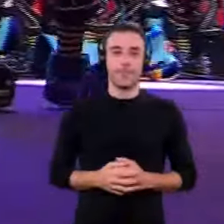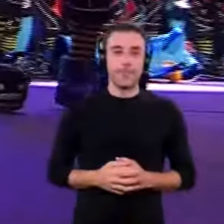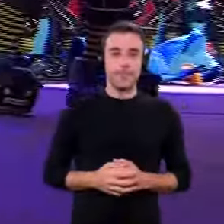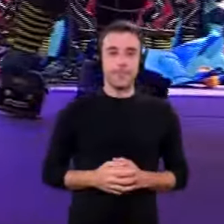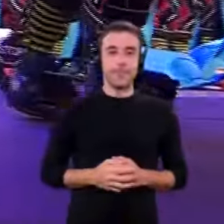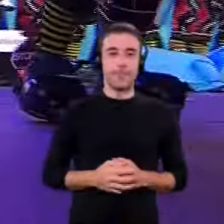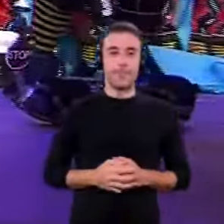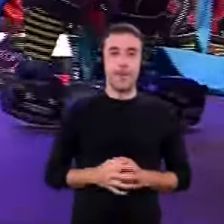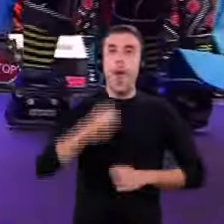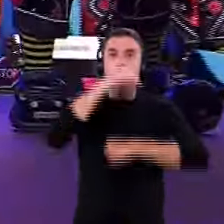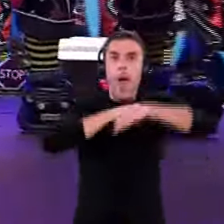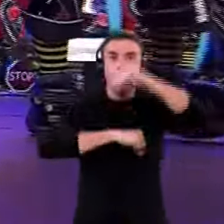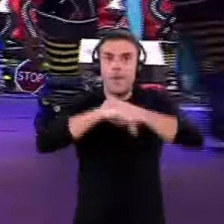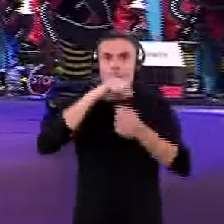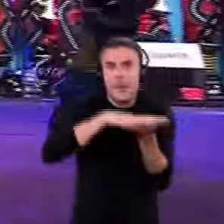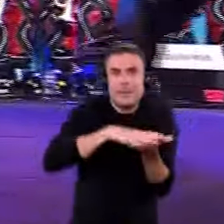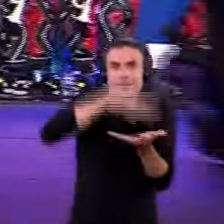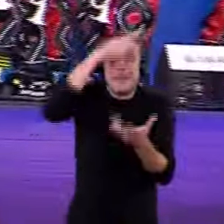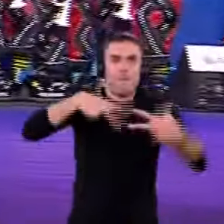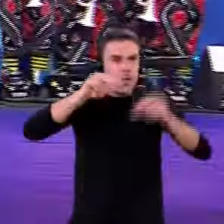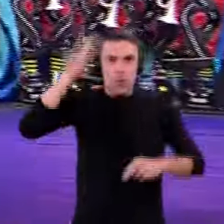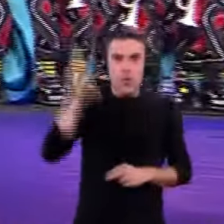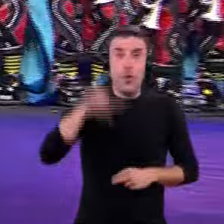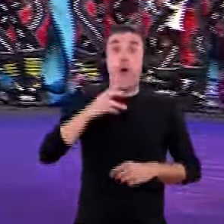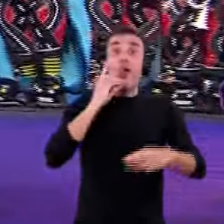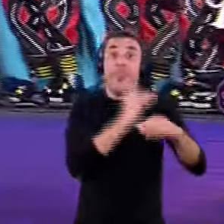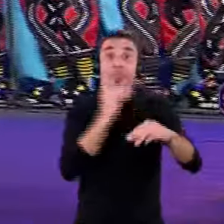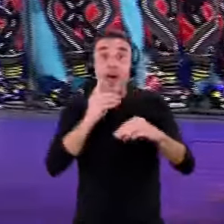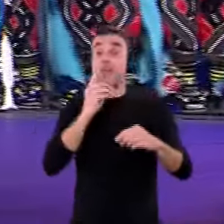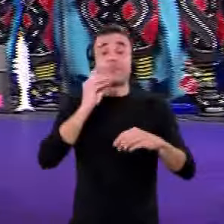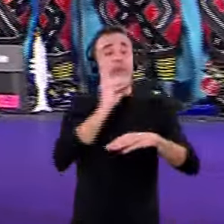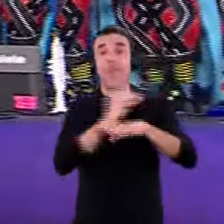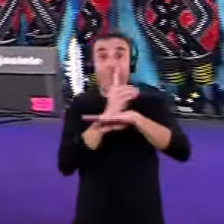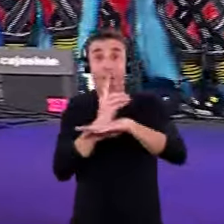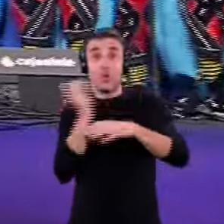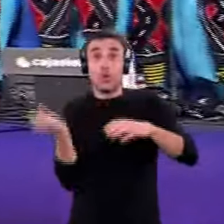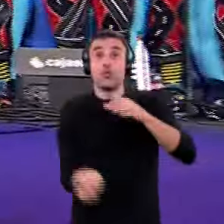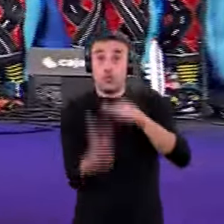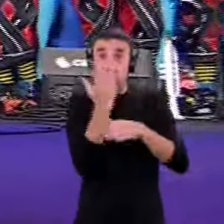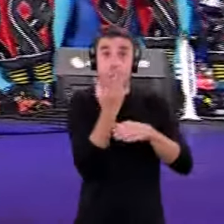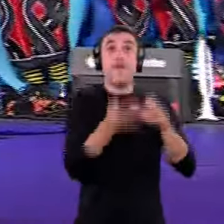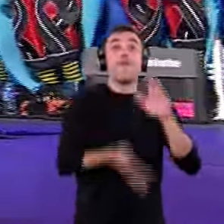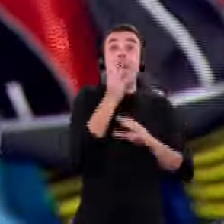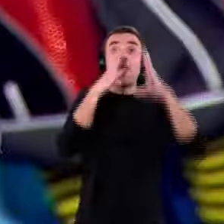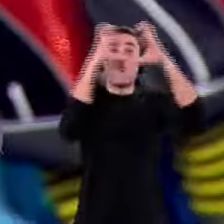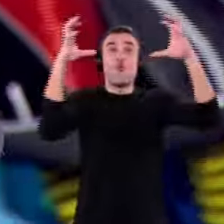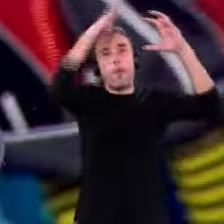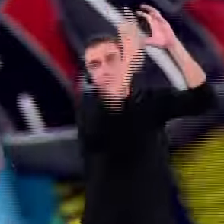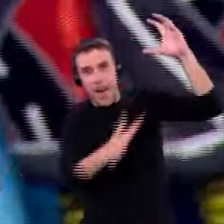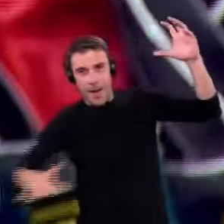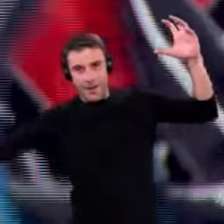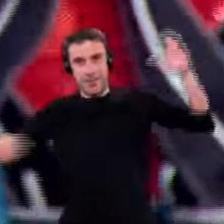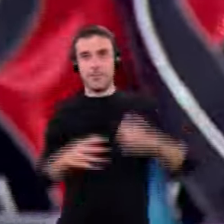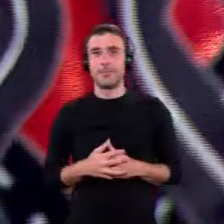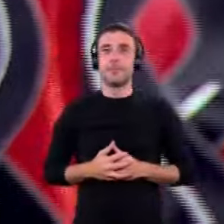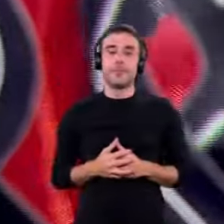Tiene almacenamiento infinito, pues los datos que suben se van al mar de nubes.